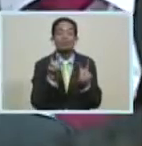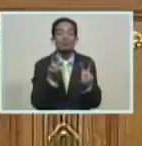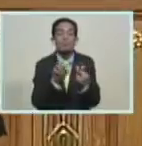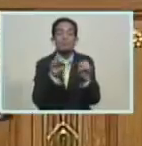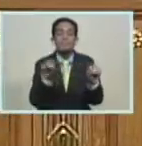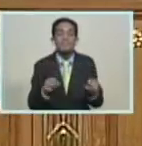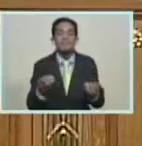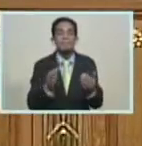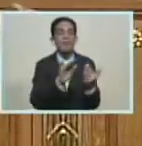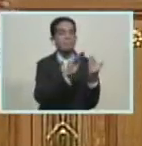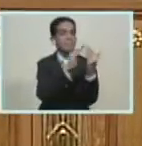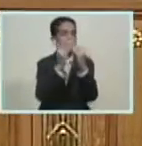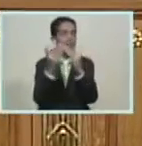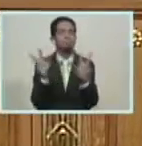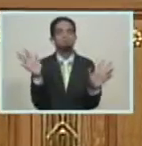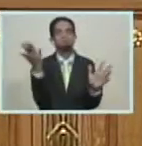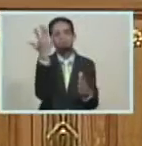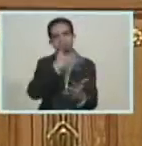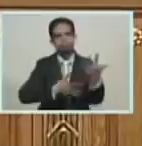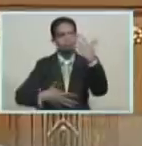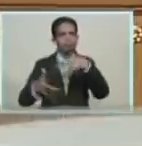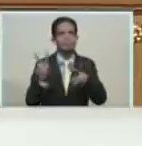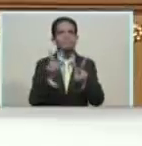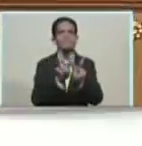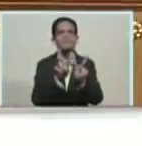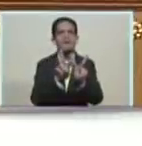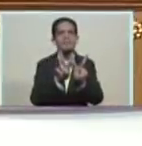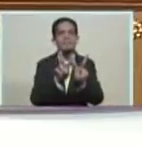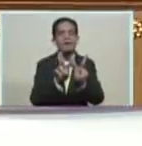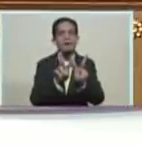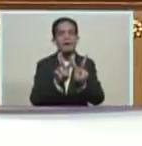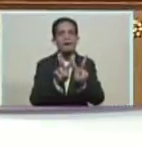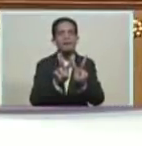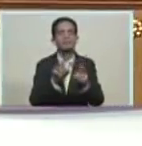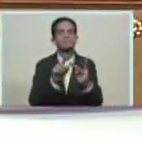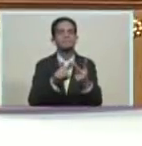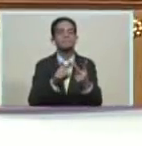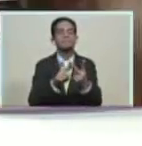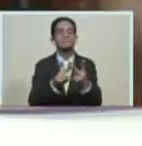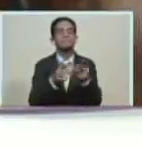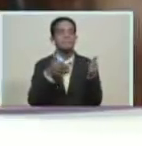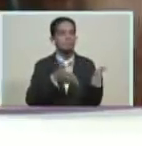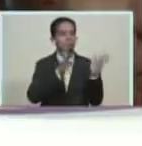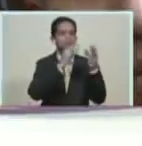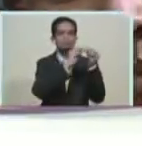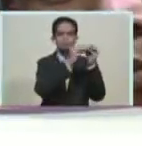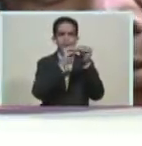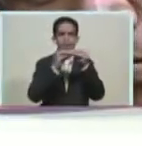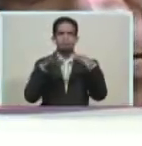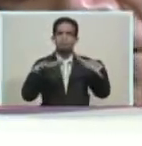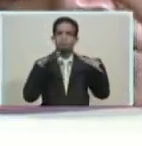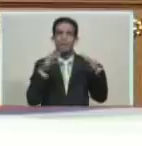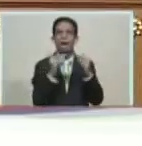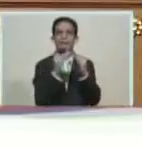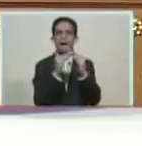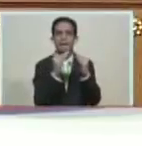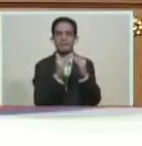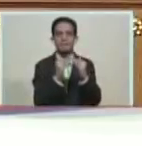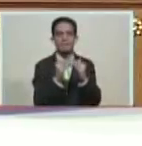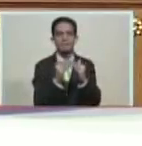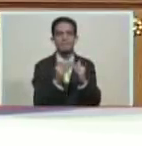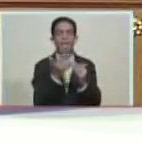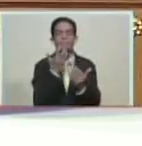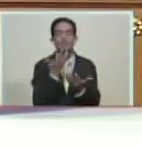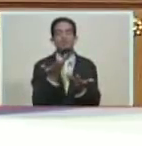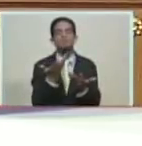en el sistema de vivienda, de hábitat, la gran misión vivienda, la gran misión Barrio Nuevo, Barrio Tricolor, que llegue de verdad, porque ha disminuido. La gran